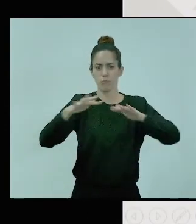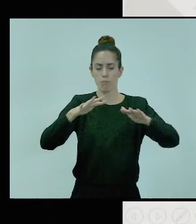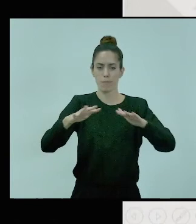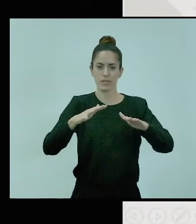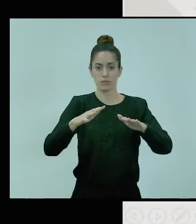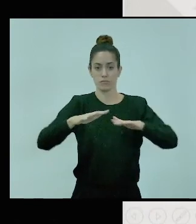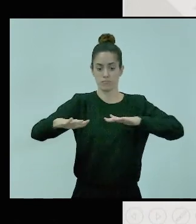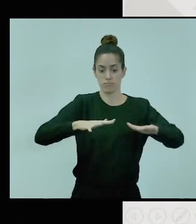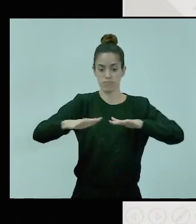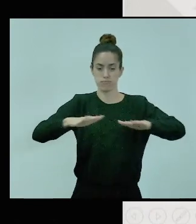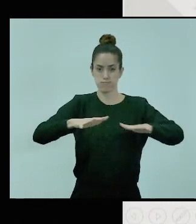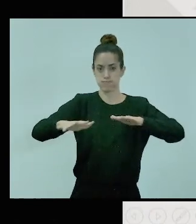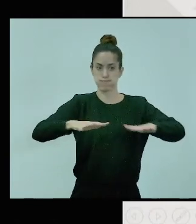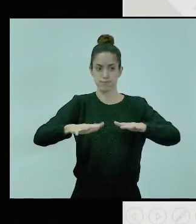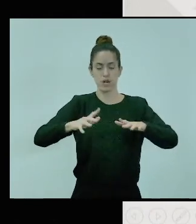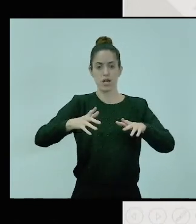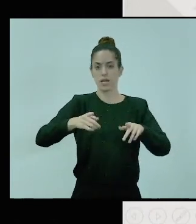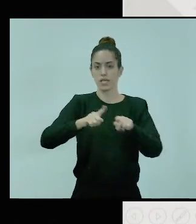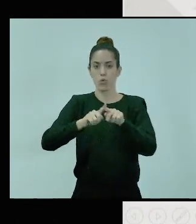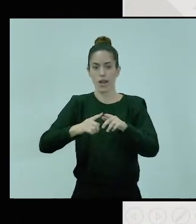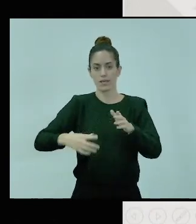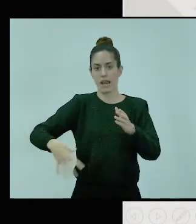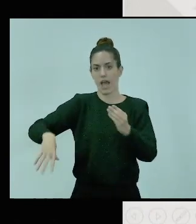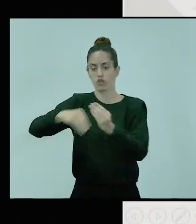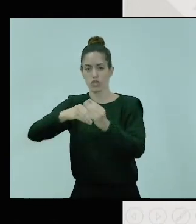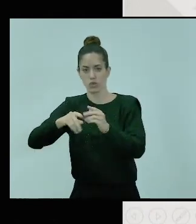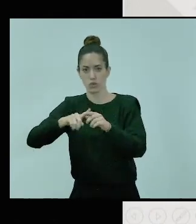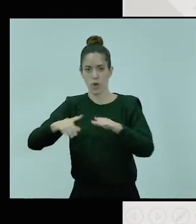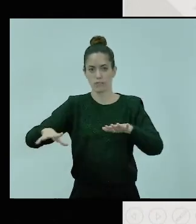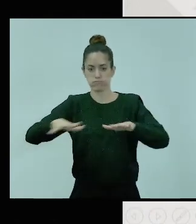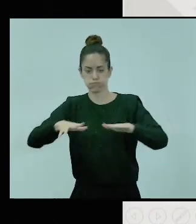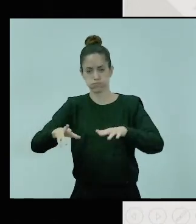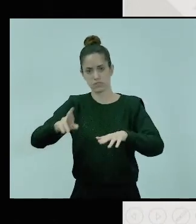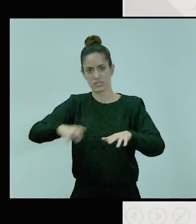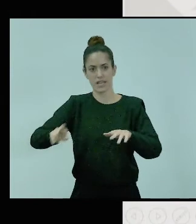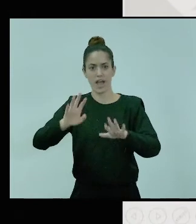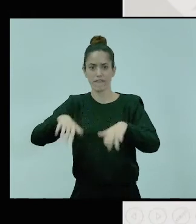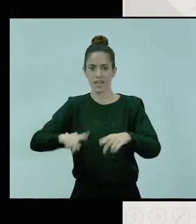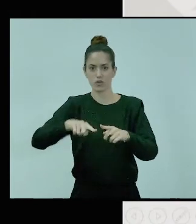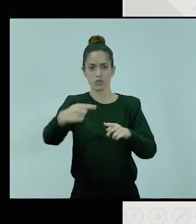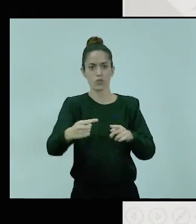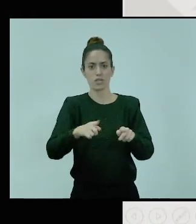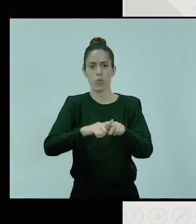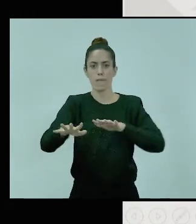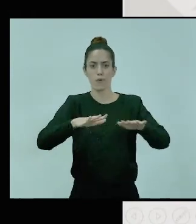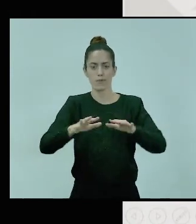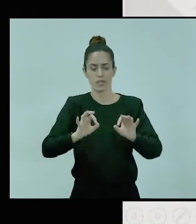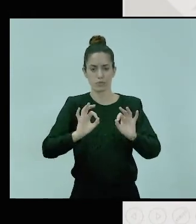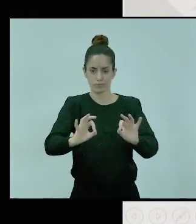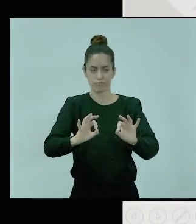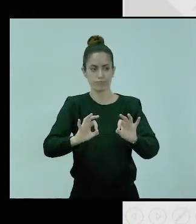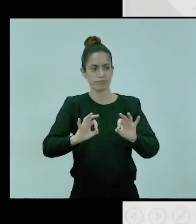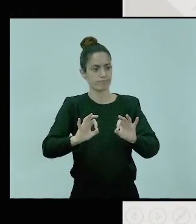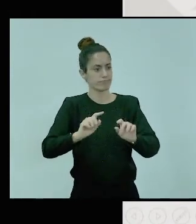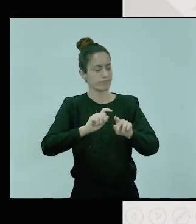durante la vibración del terremoto los enlosados chocan entre sí, dando lugar a este tipo de movimiento